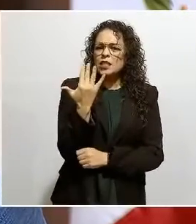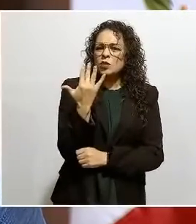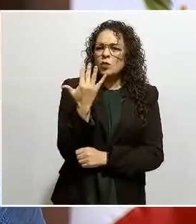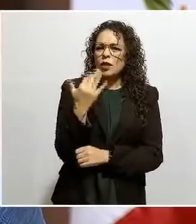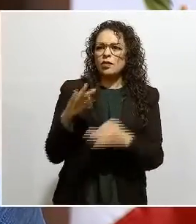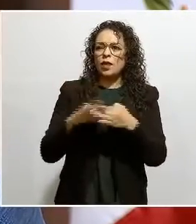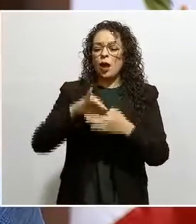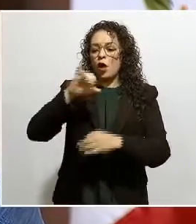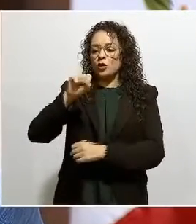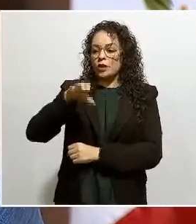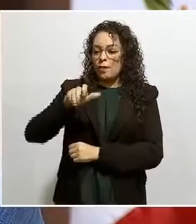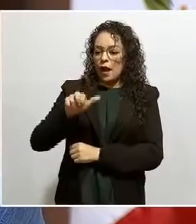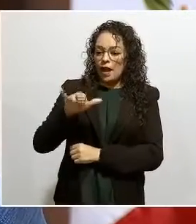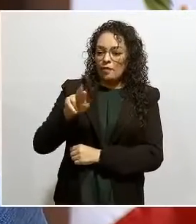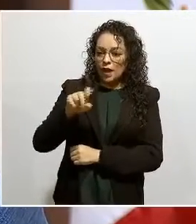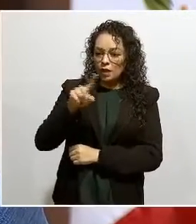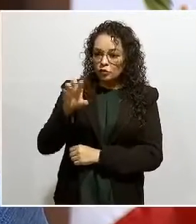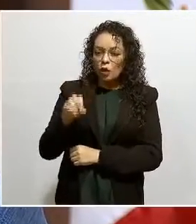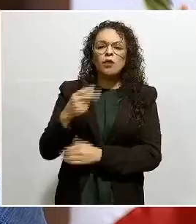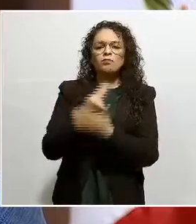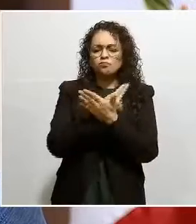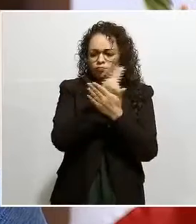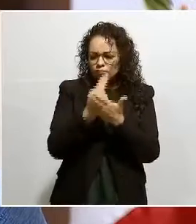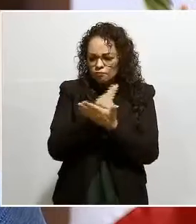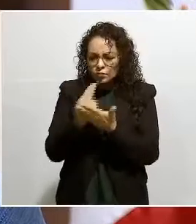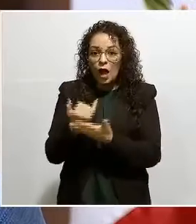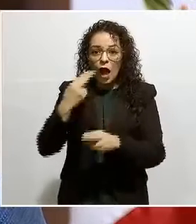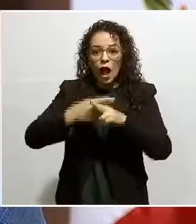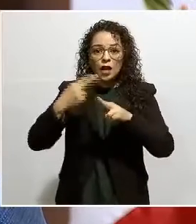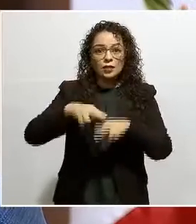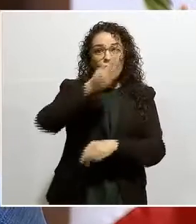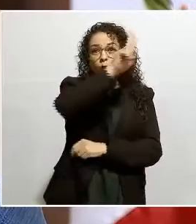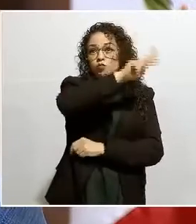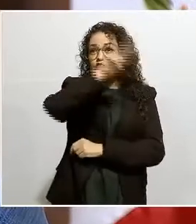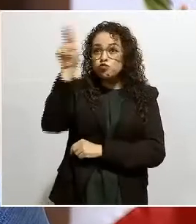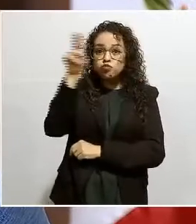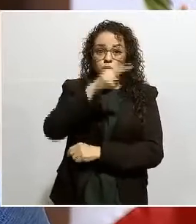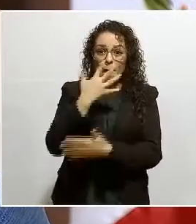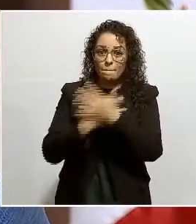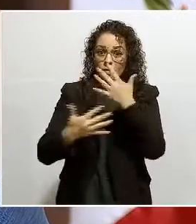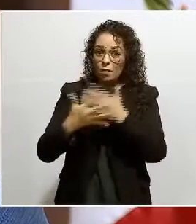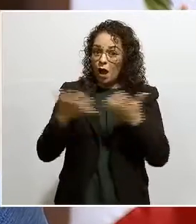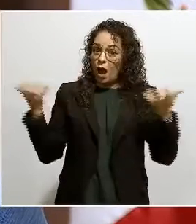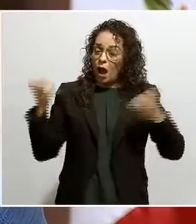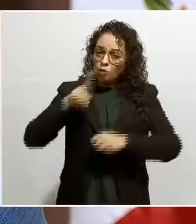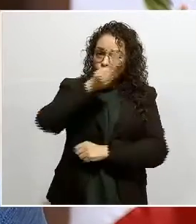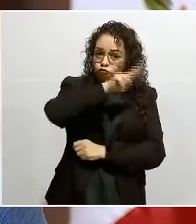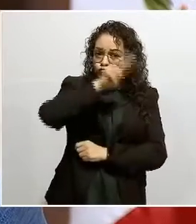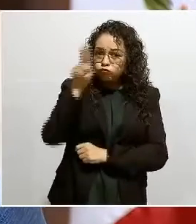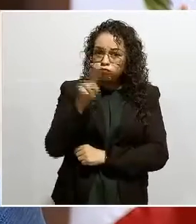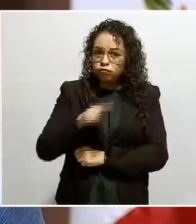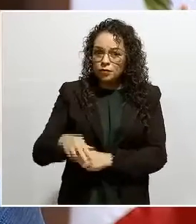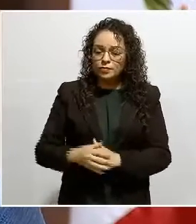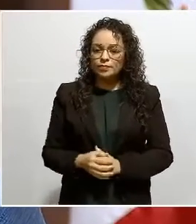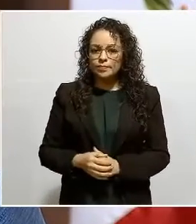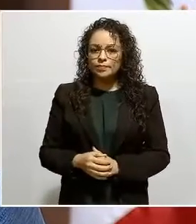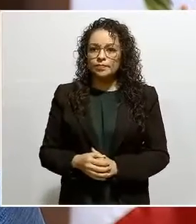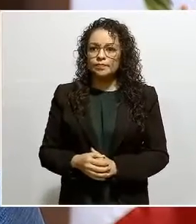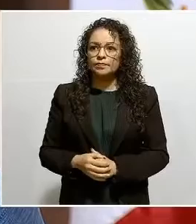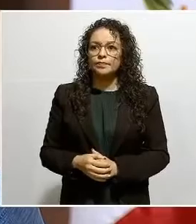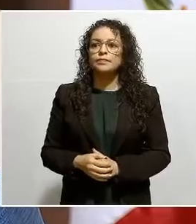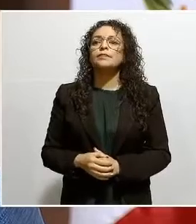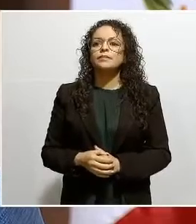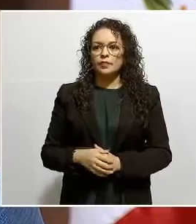María Velasco, desde bocetos hasta óleos, quizá una de las llagas más fuertes que sufrió nuestro amado poeta,